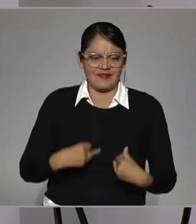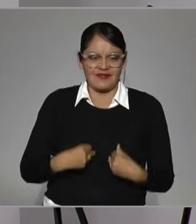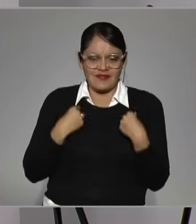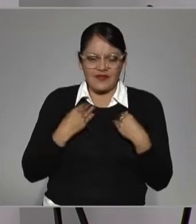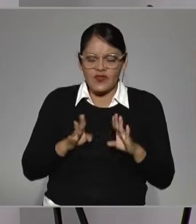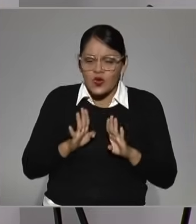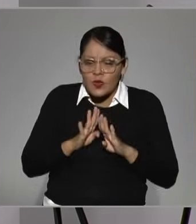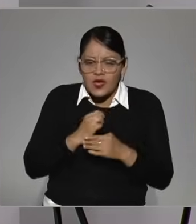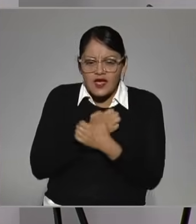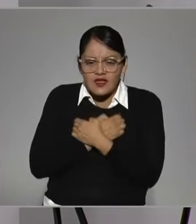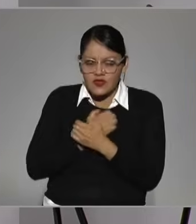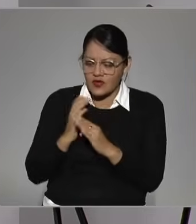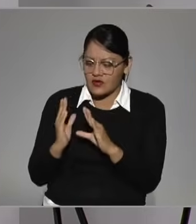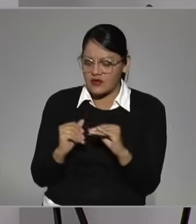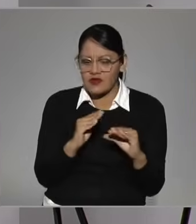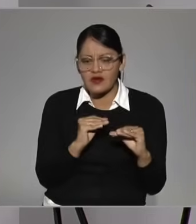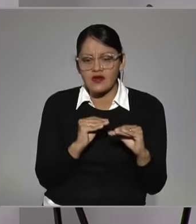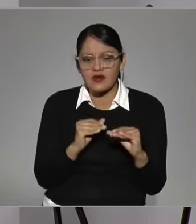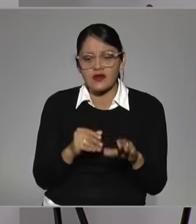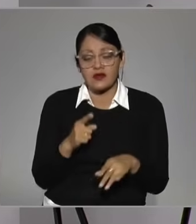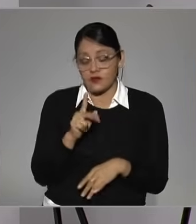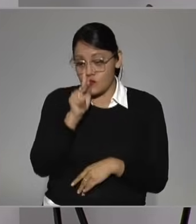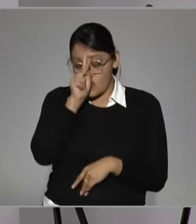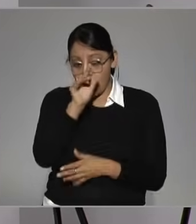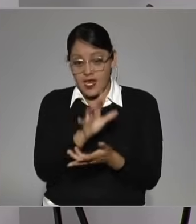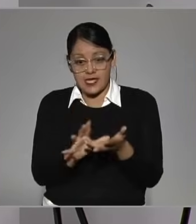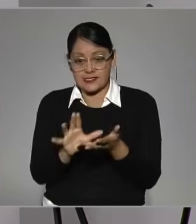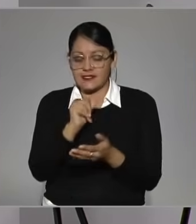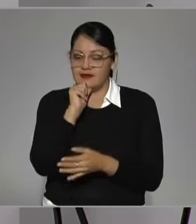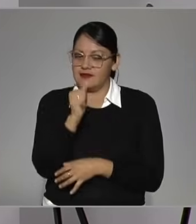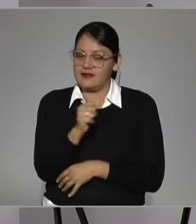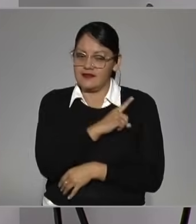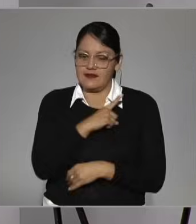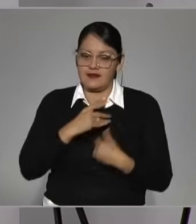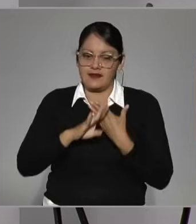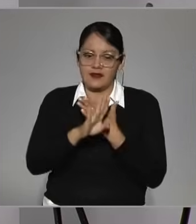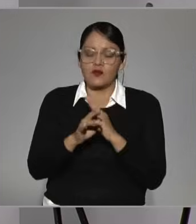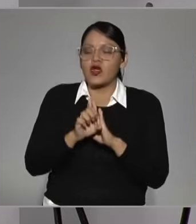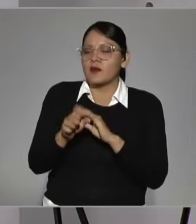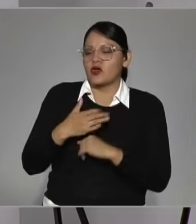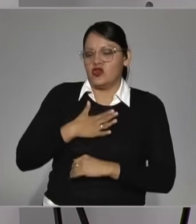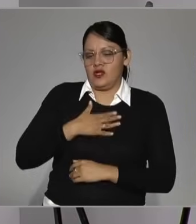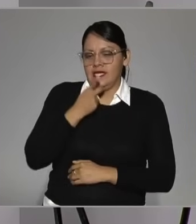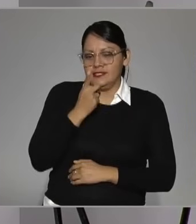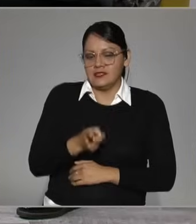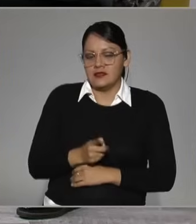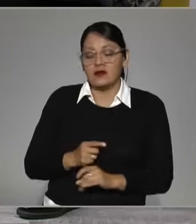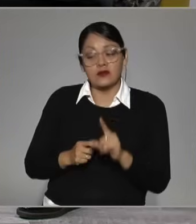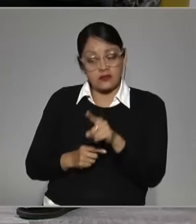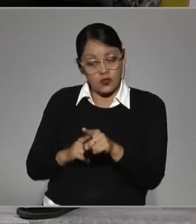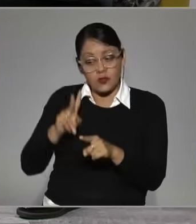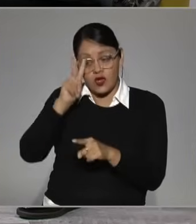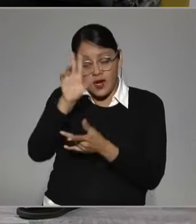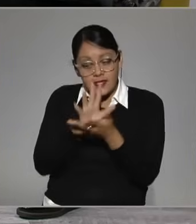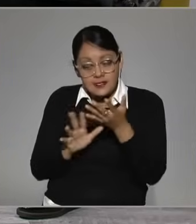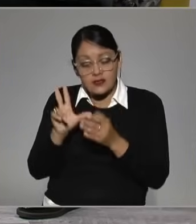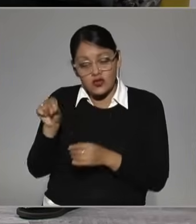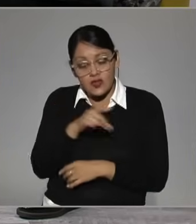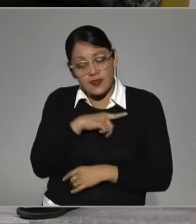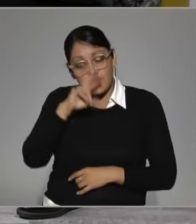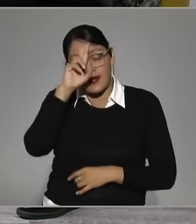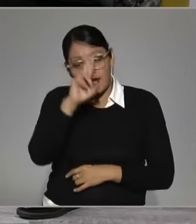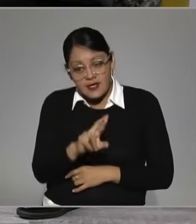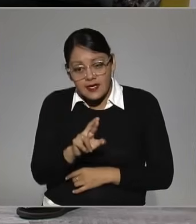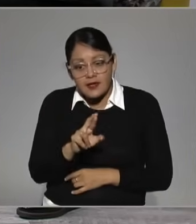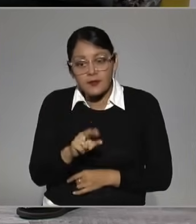les educamos en la no violencia? Pues no siendo violentos. O sea, a lo mejor yo les digo con mis palabras, no seas violento, sé respetuoso,